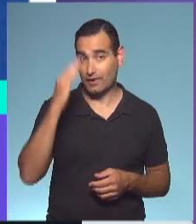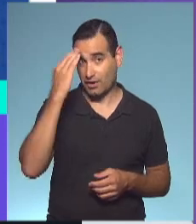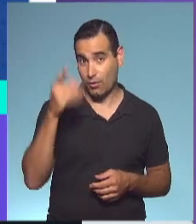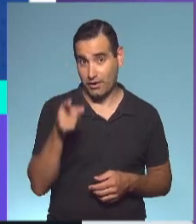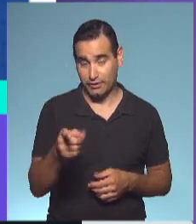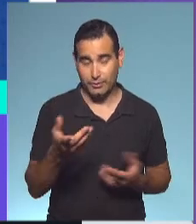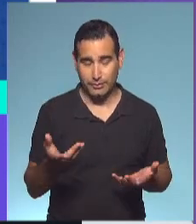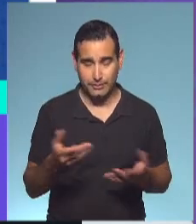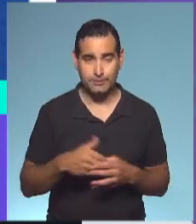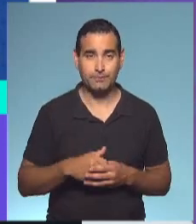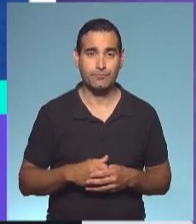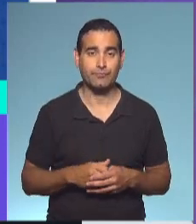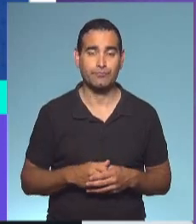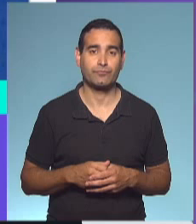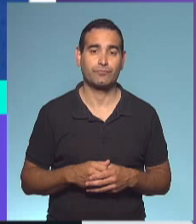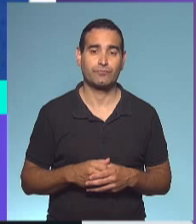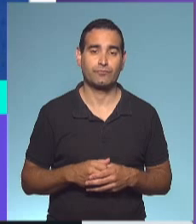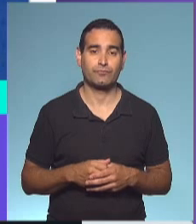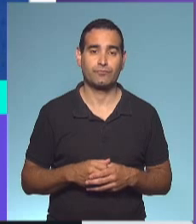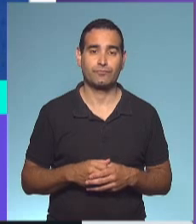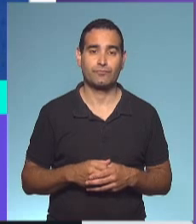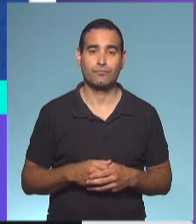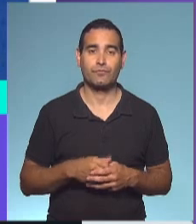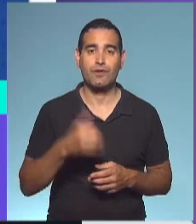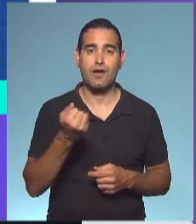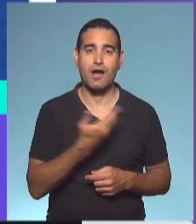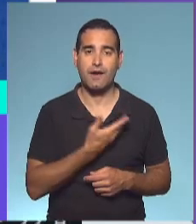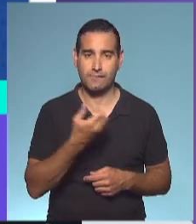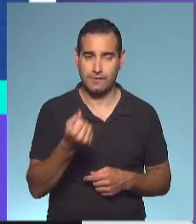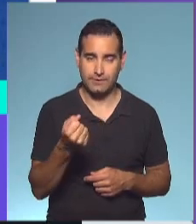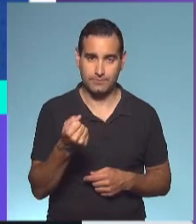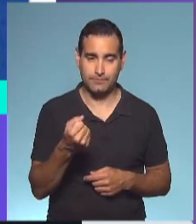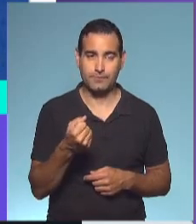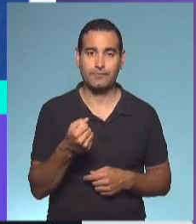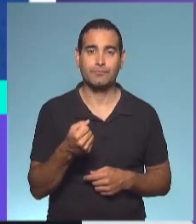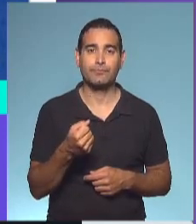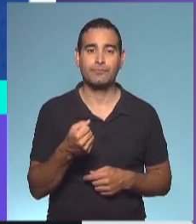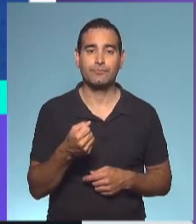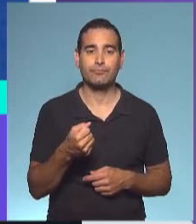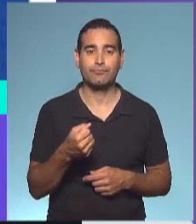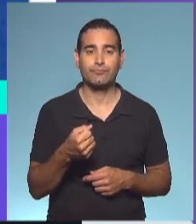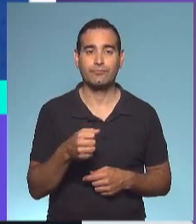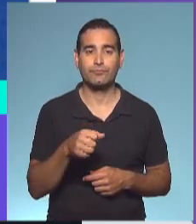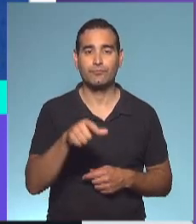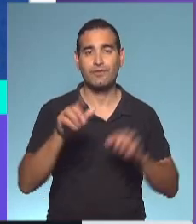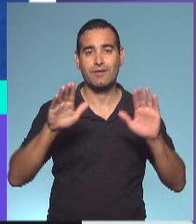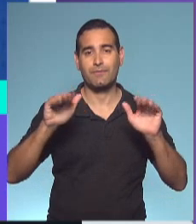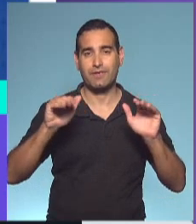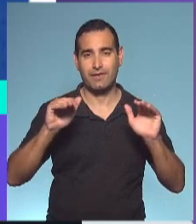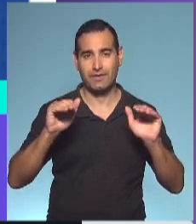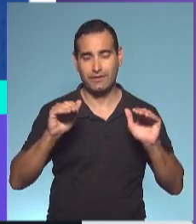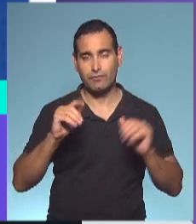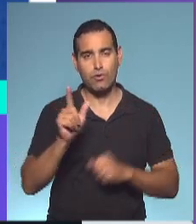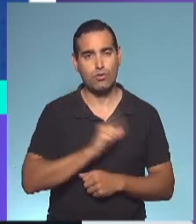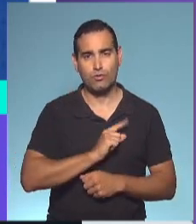mundo del fútbol pertenece a la Asociación del Fútbol Argentino, quien despide con